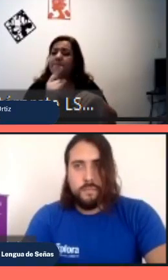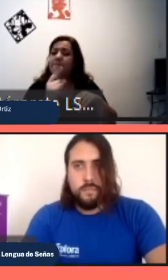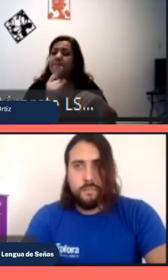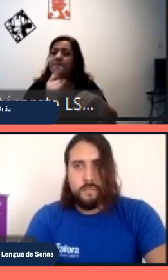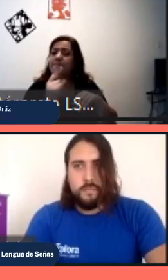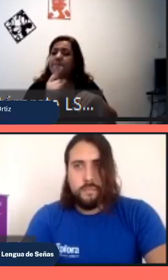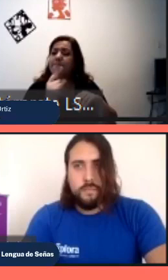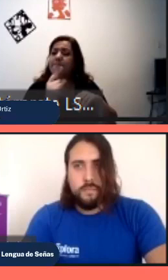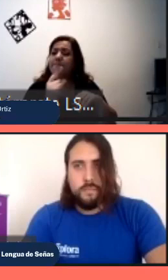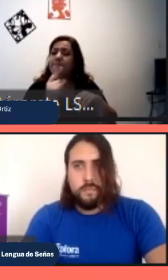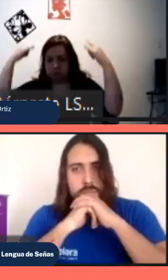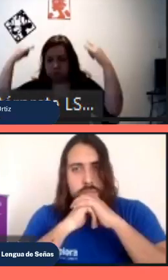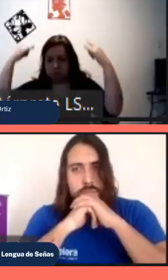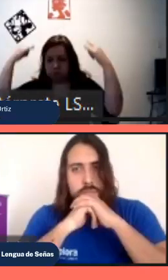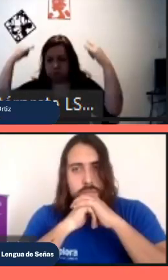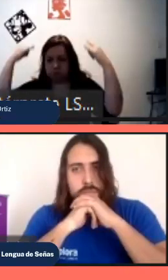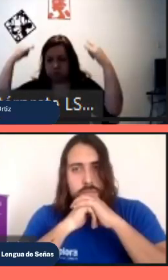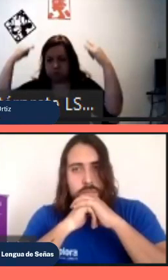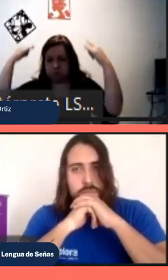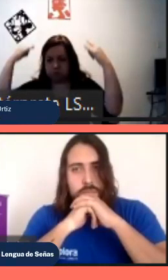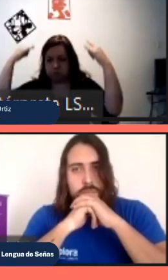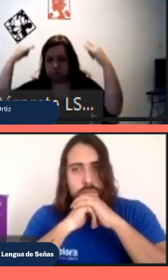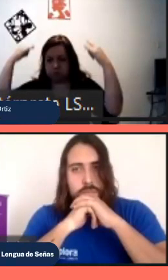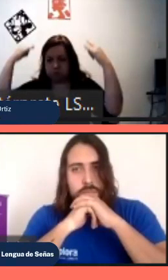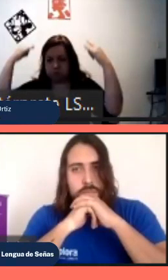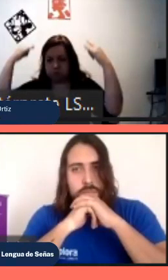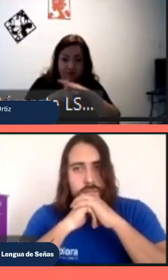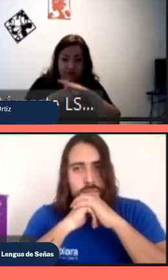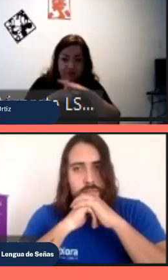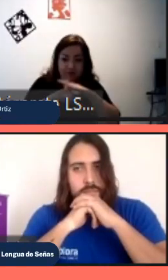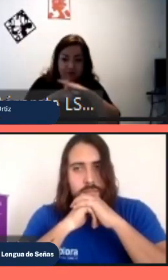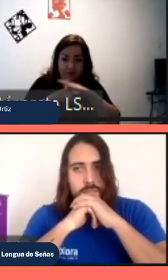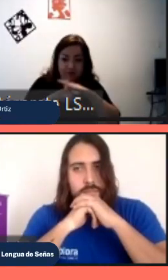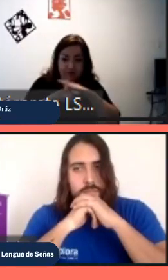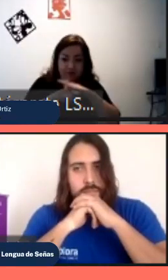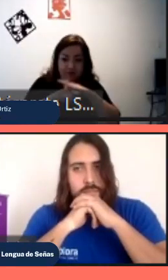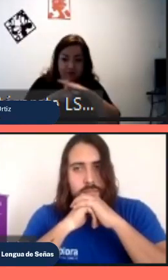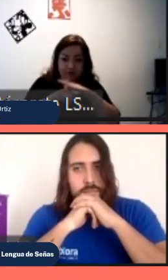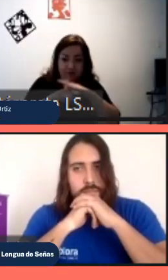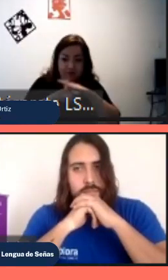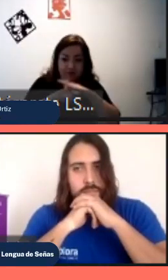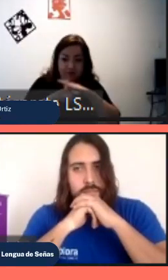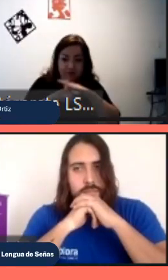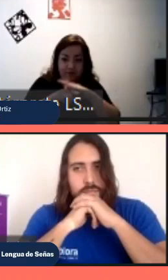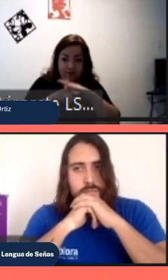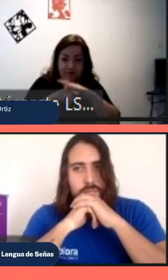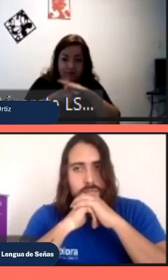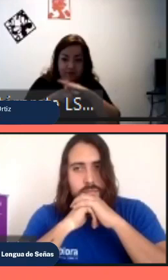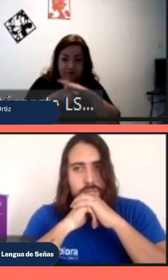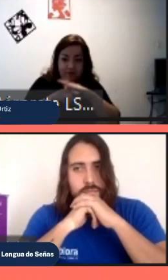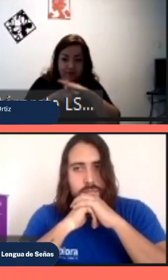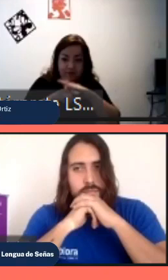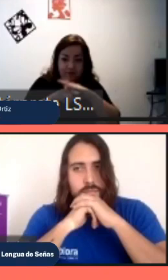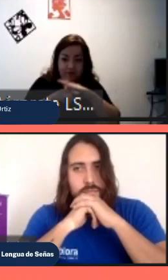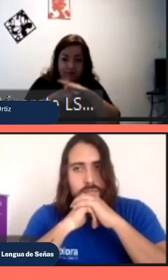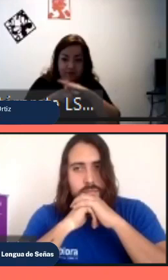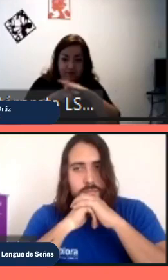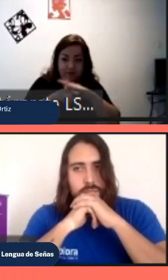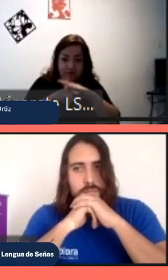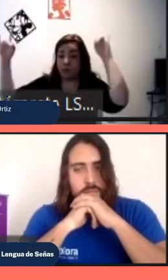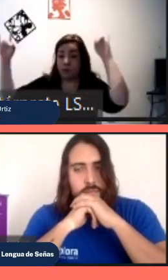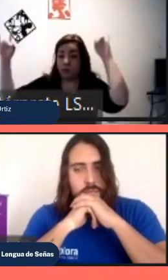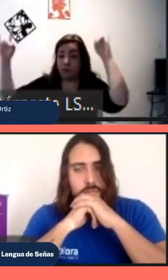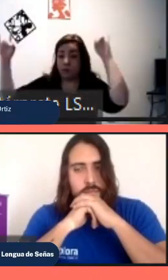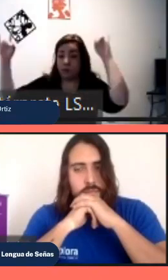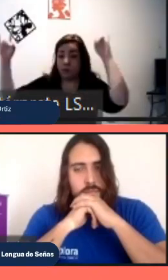sorpresa cuando los astronautas, una vez que empiezan a a entrar dentro del espacio, se ve un